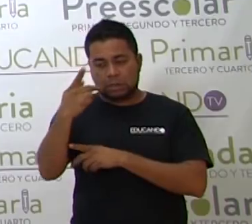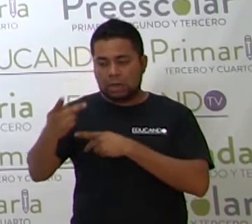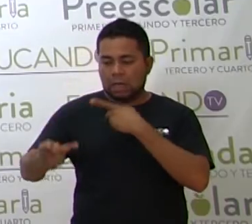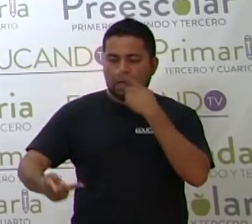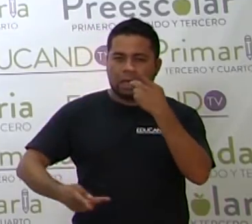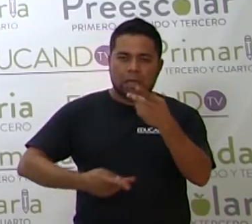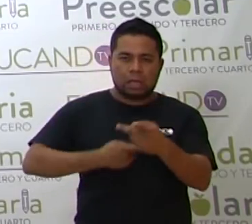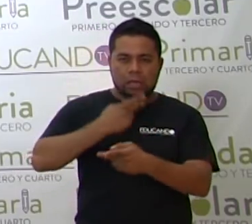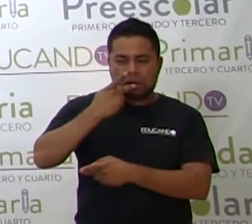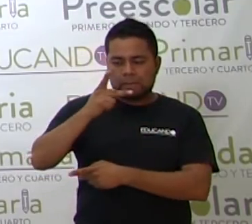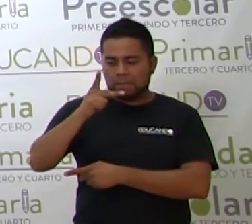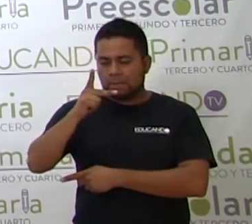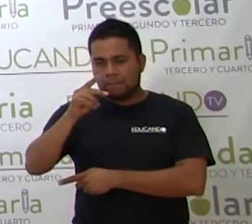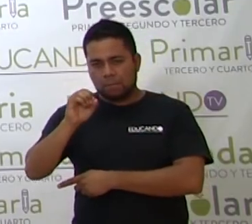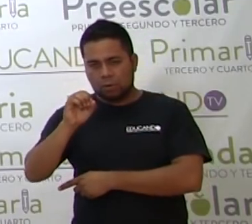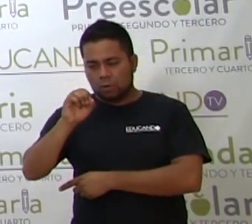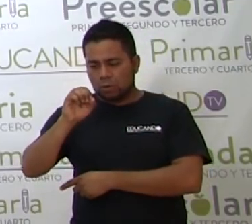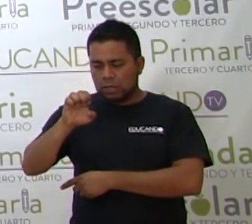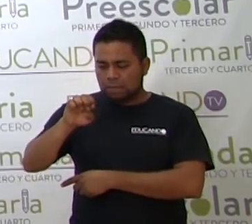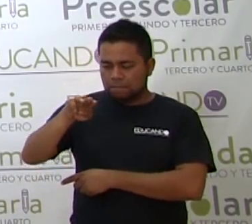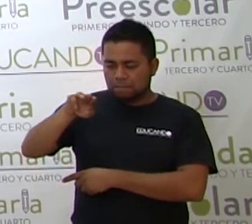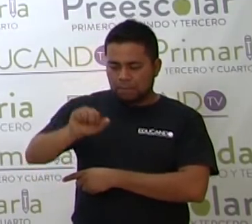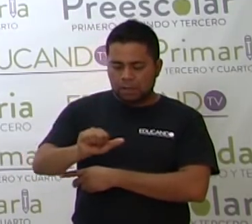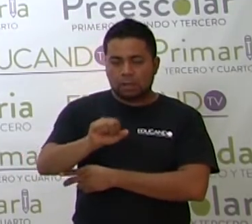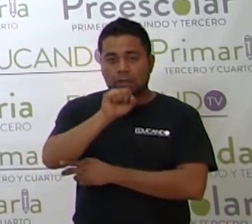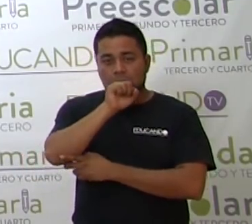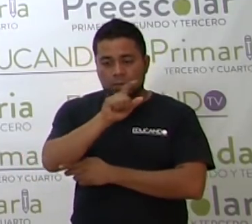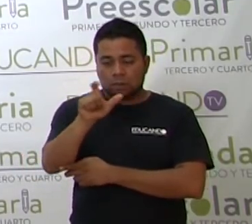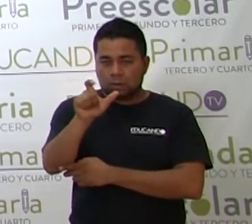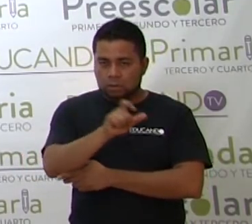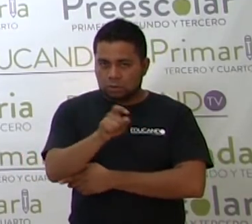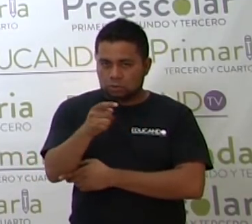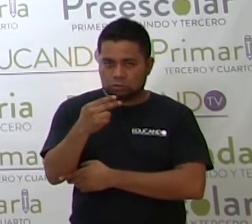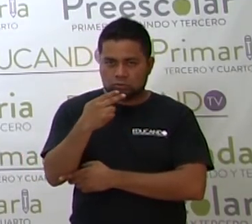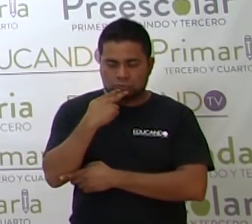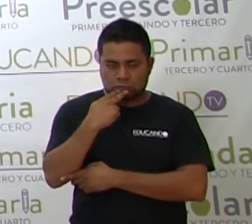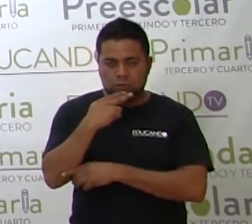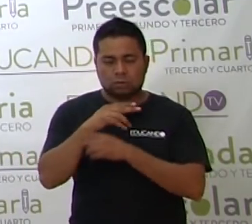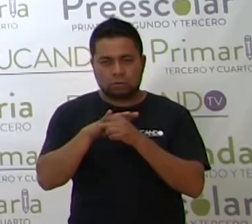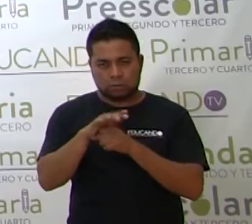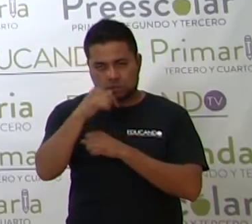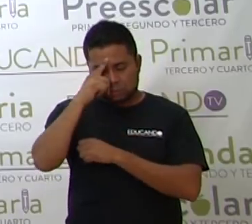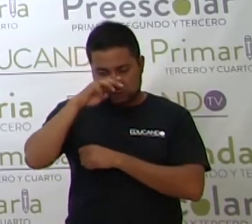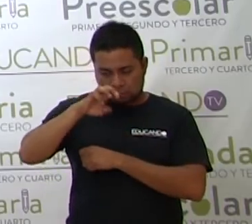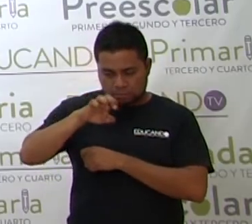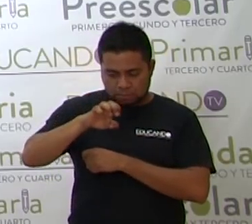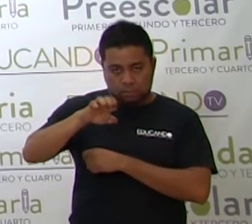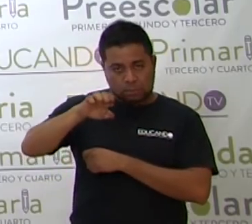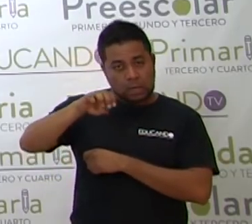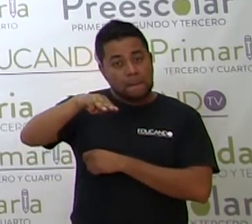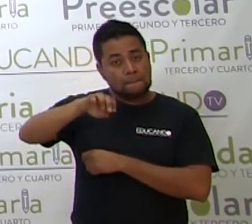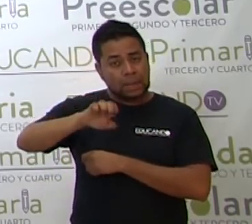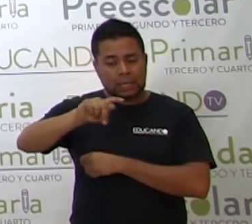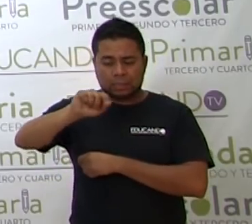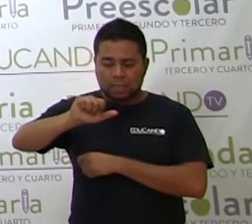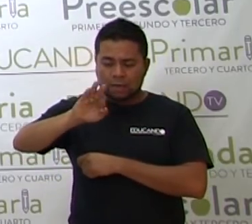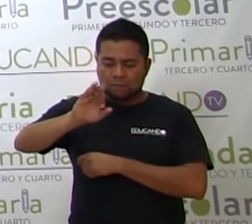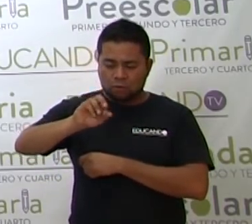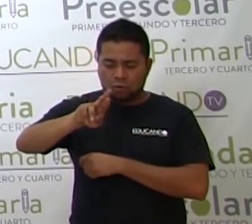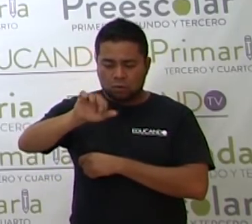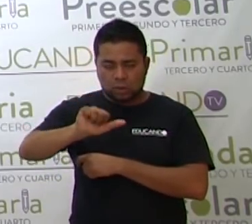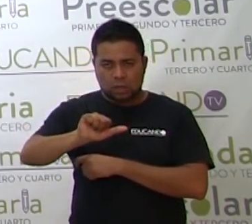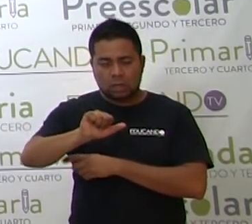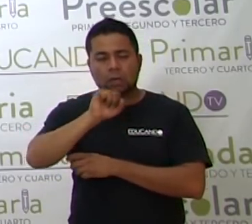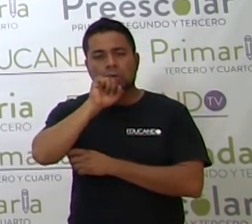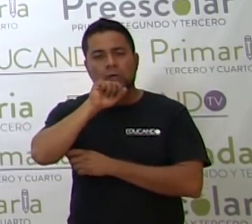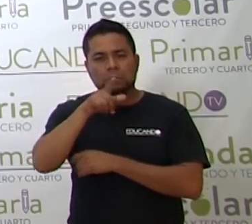poemas y también cuando utilizamos lo que eran las metáforas, utilizamos también